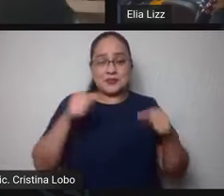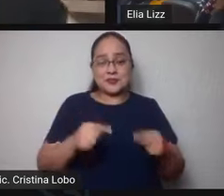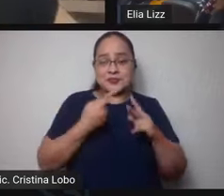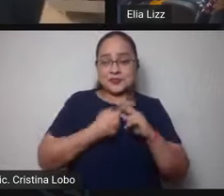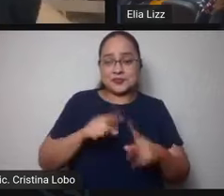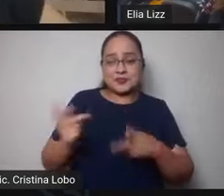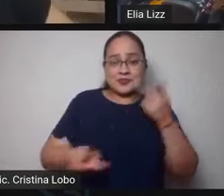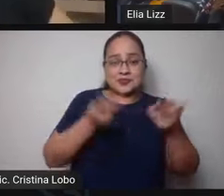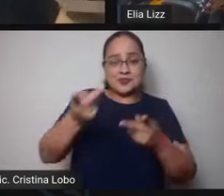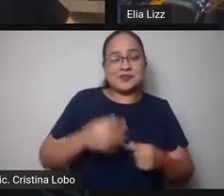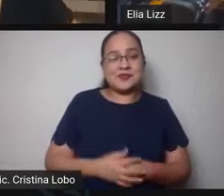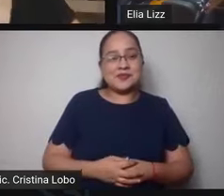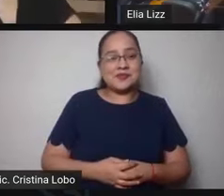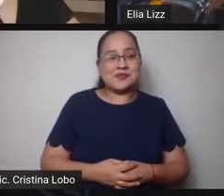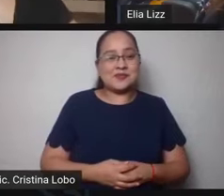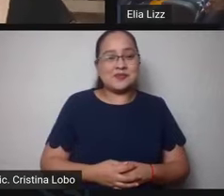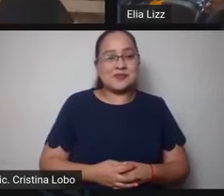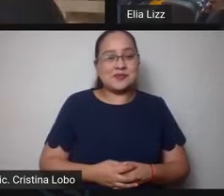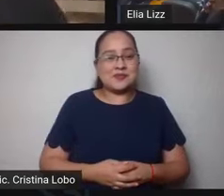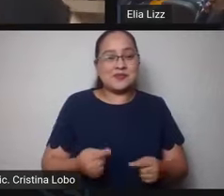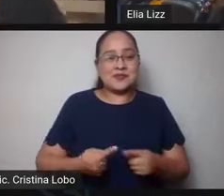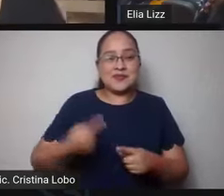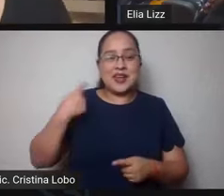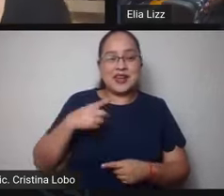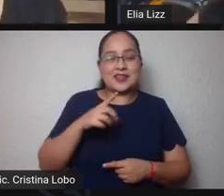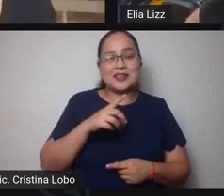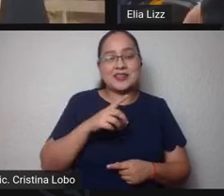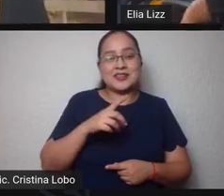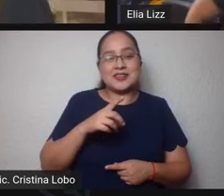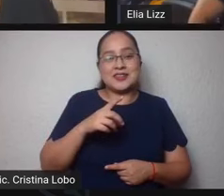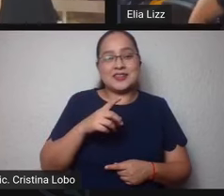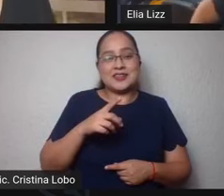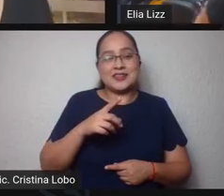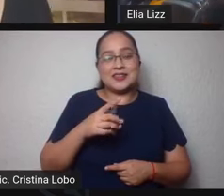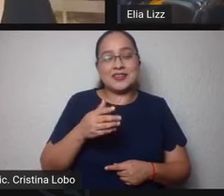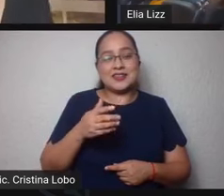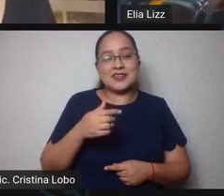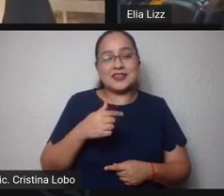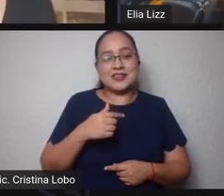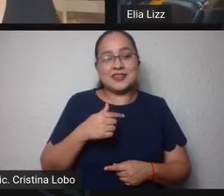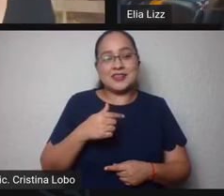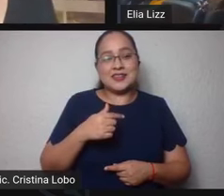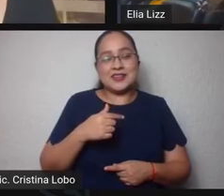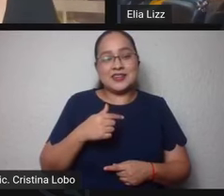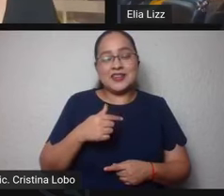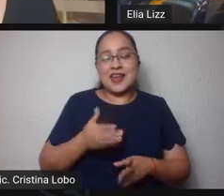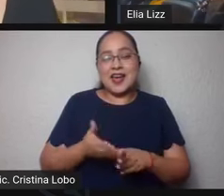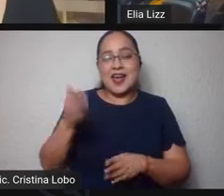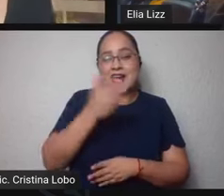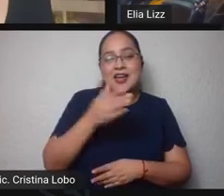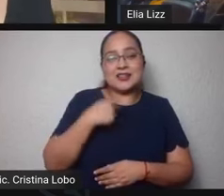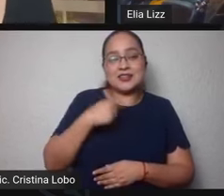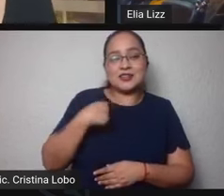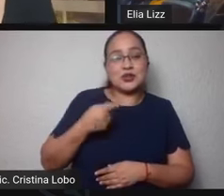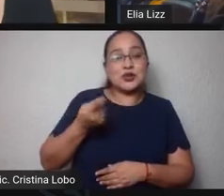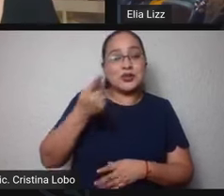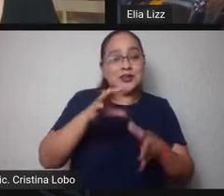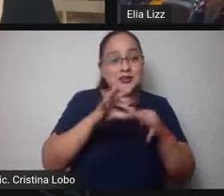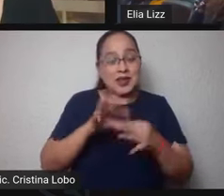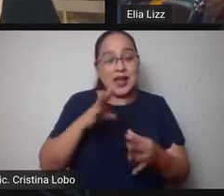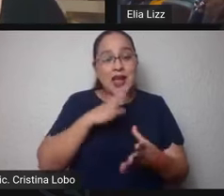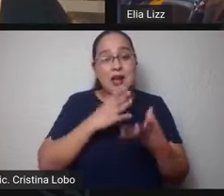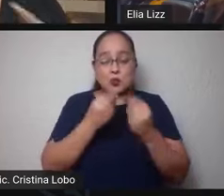le comentaba a la maestra doctora que quiero tanto que fuera de cámara, que tengo muchas